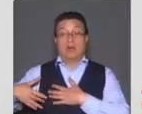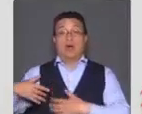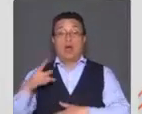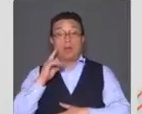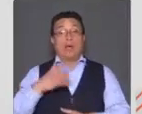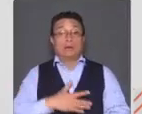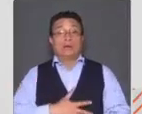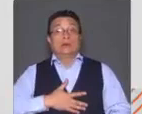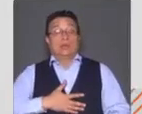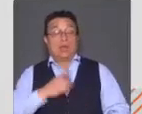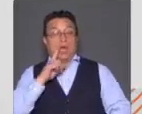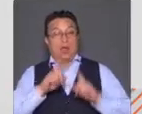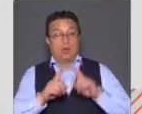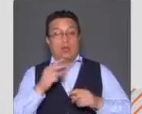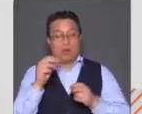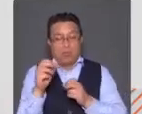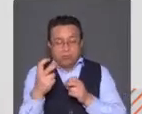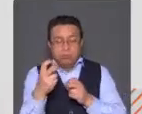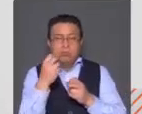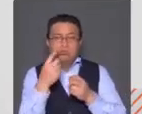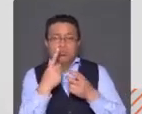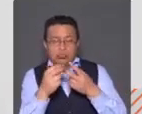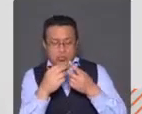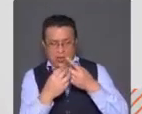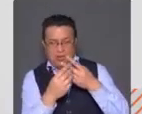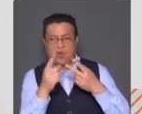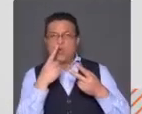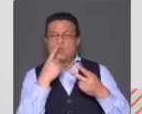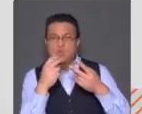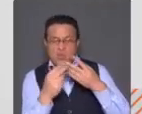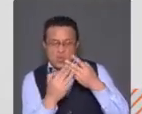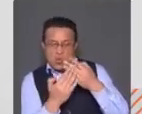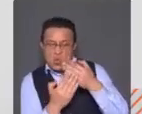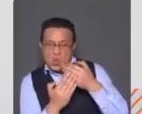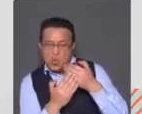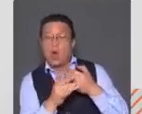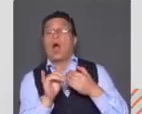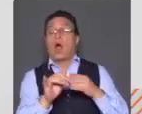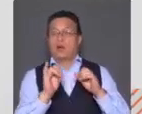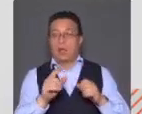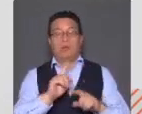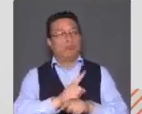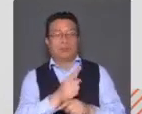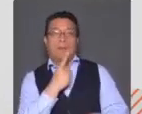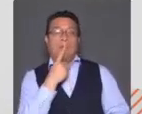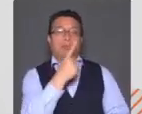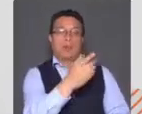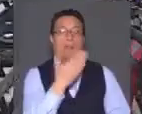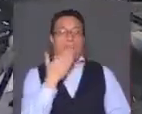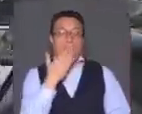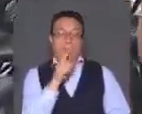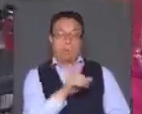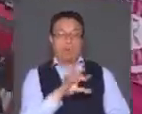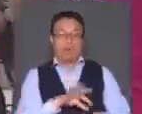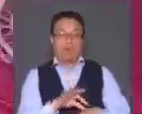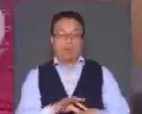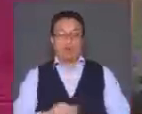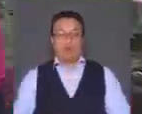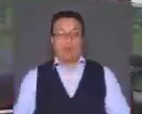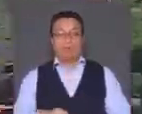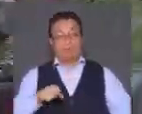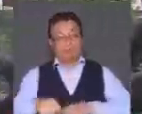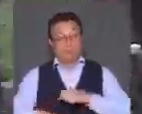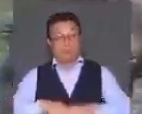síntomas, entre ellos protuberancia, simetría o endurecimiento. De ser así, consulte inmediatamente a un especialista. Pedaleo de